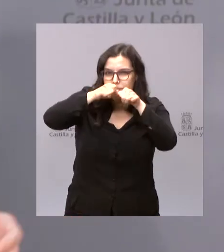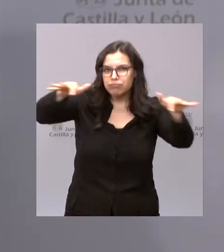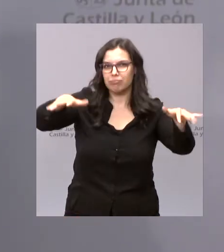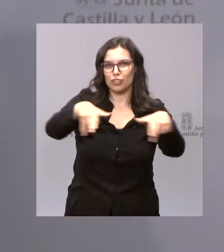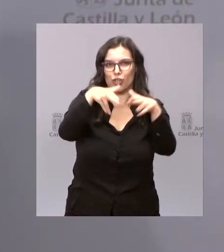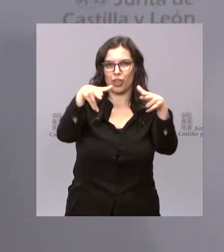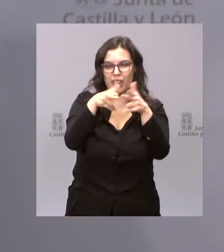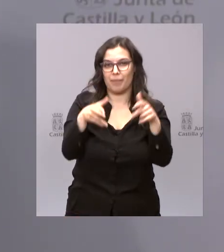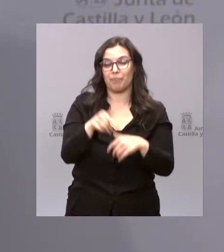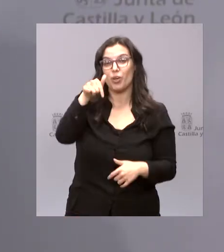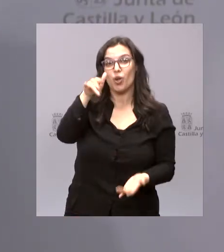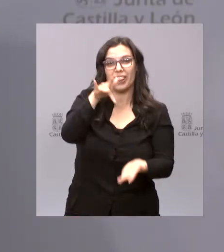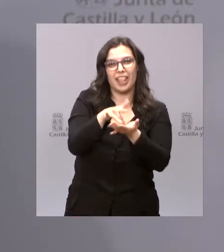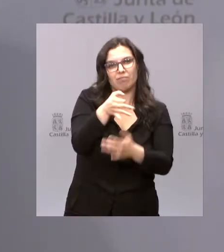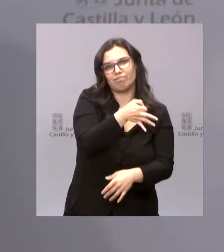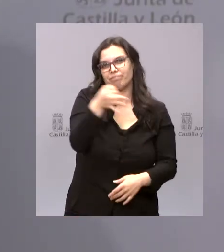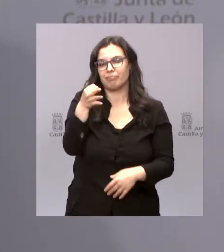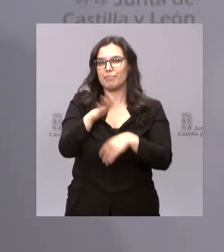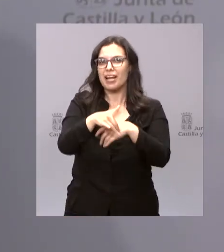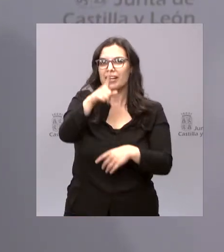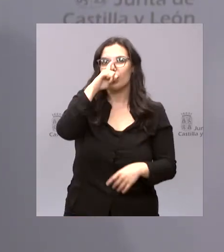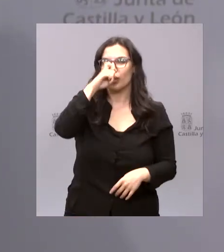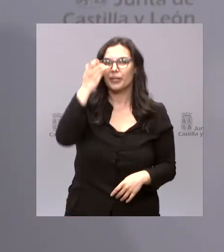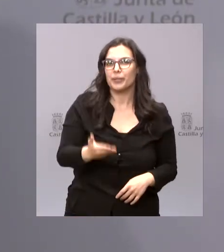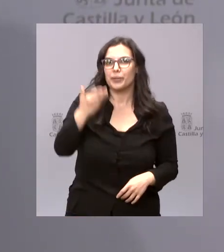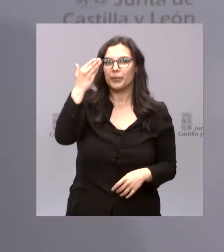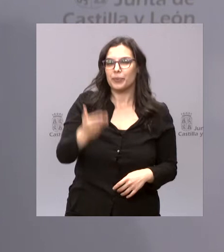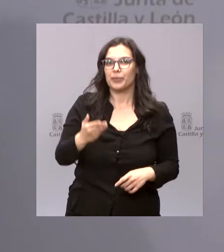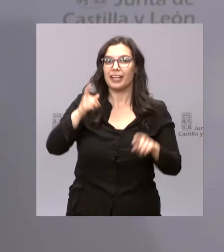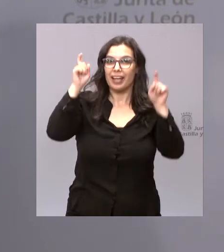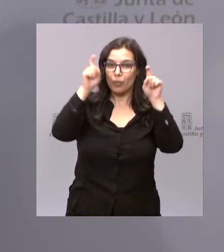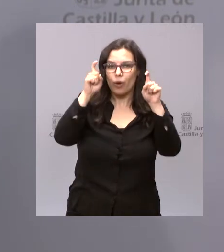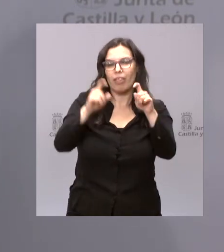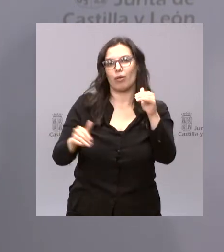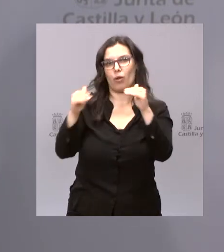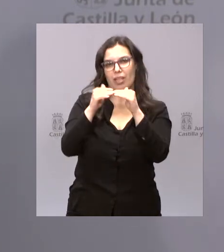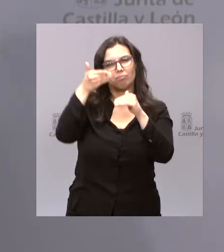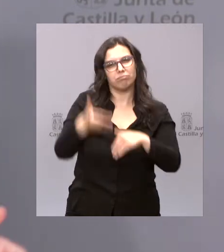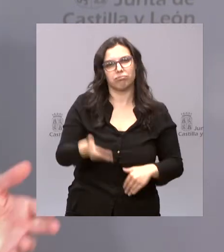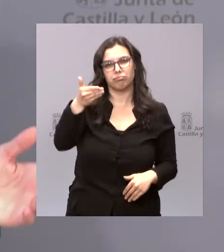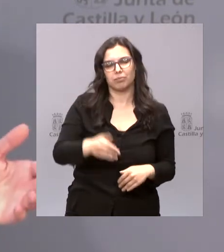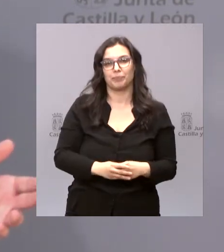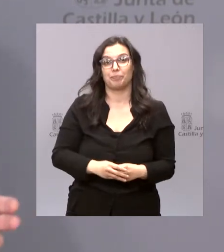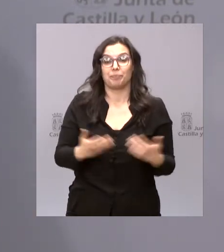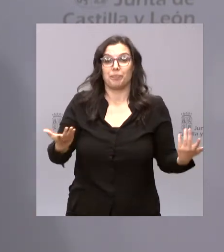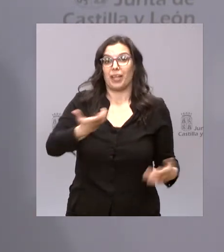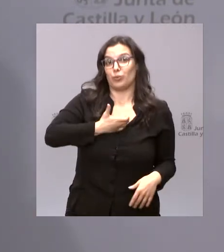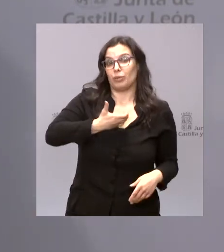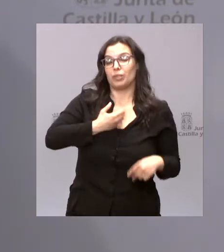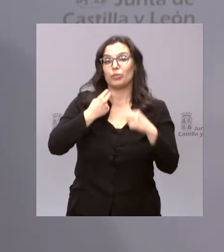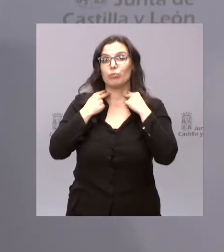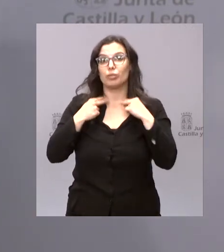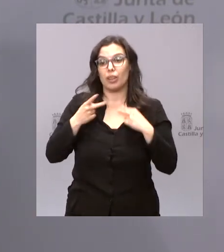día excelente para recordar la importancia de la educación en igualdad. Y ayuntamientos y